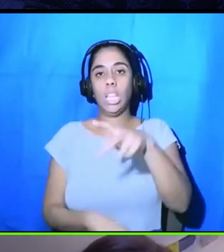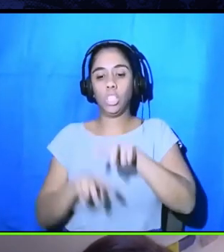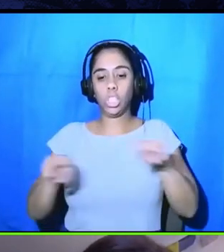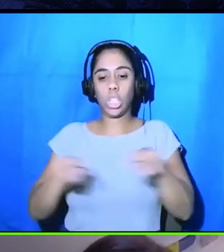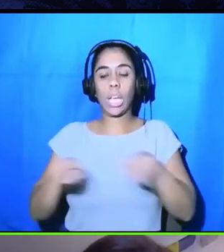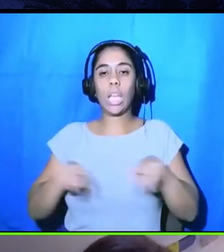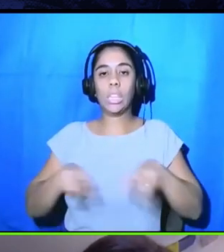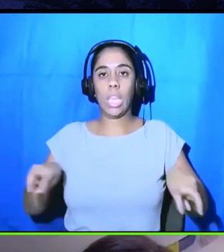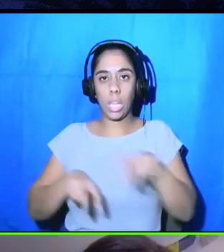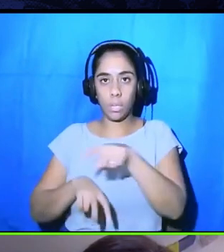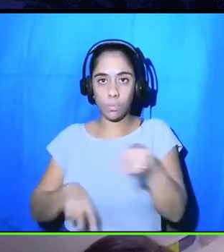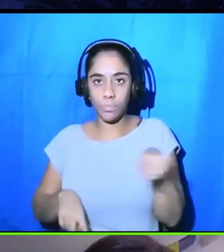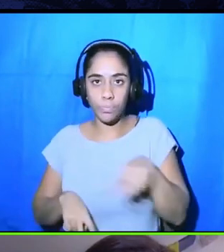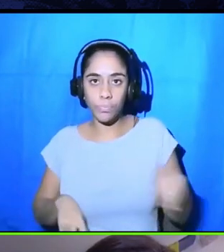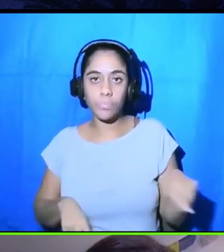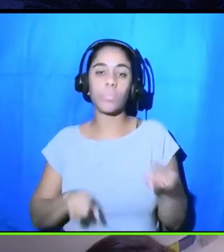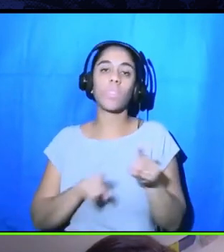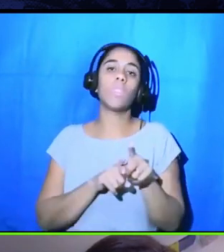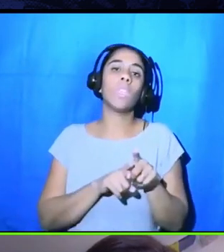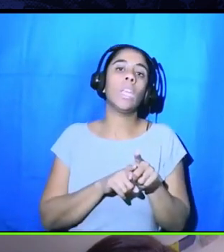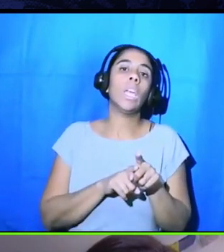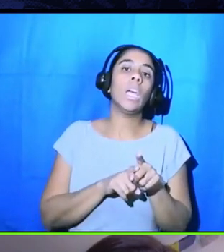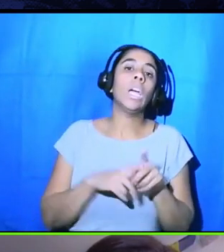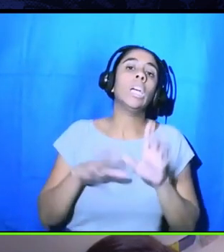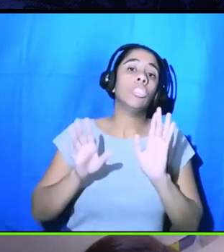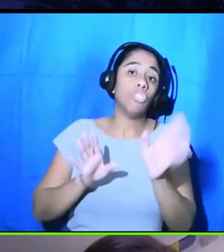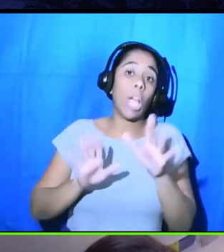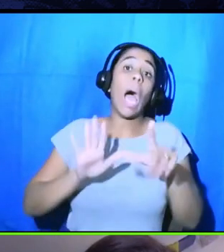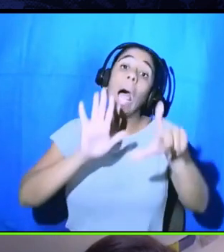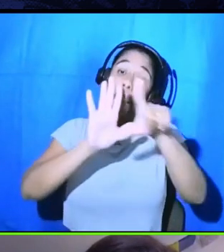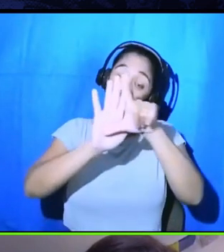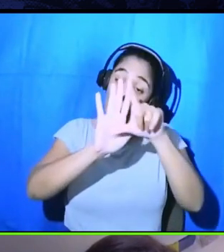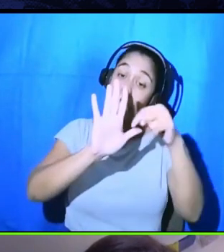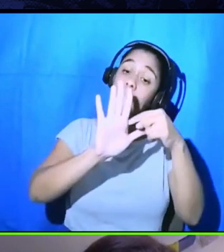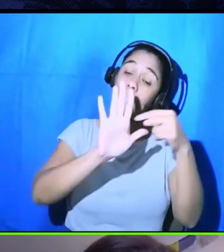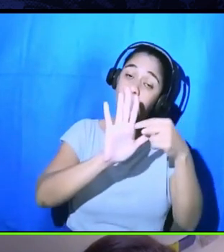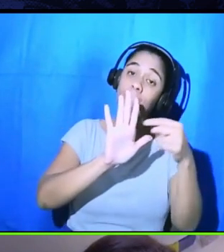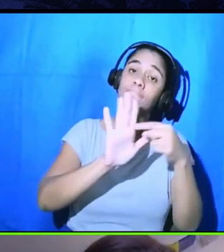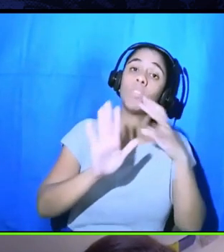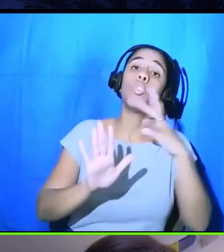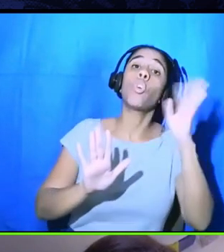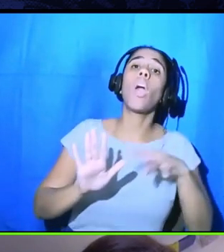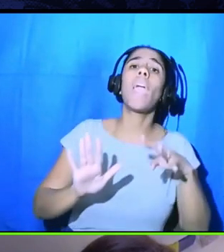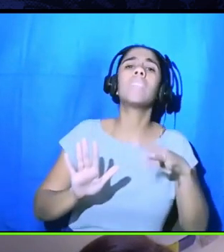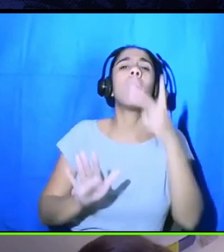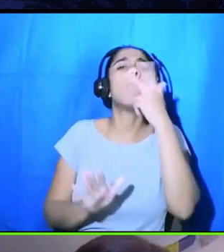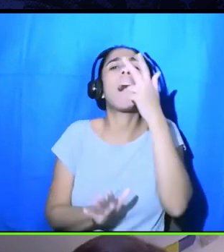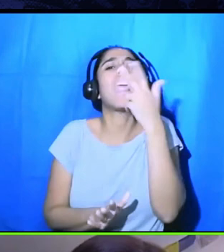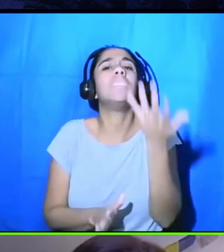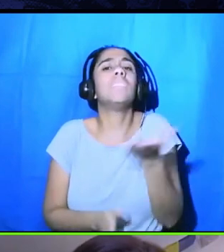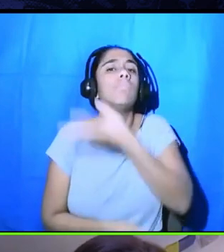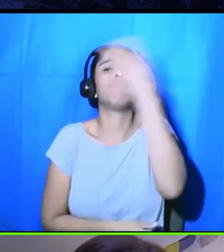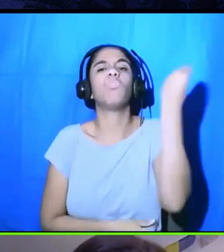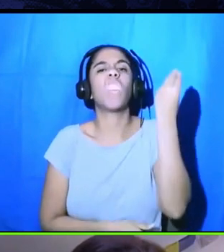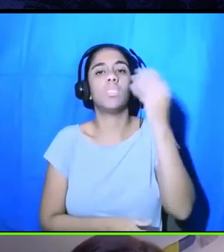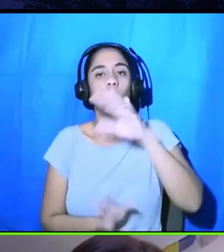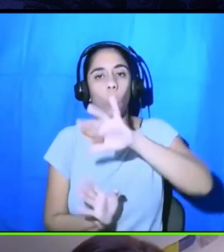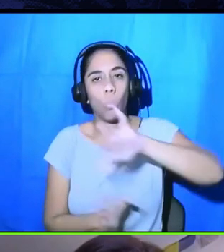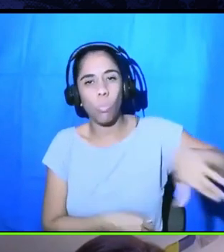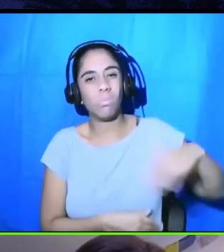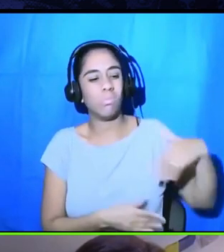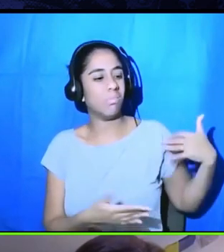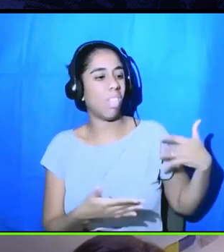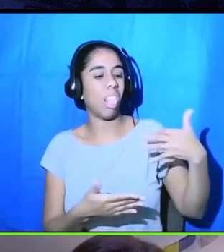injusta y creo que la presencia de escaños indígenas y de